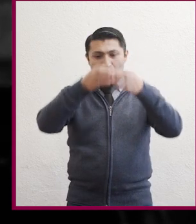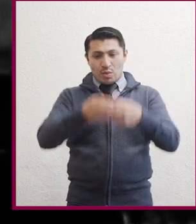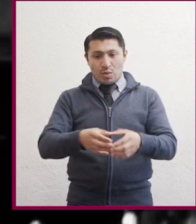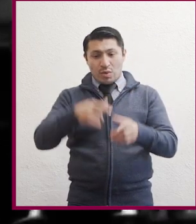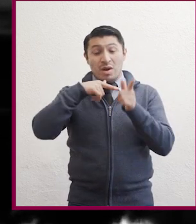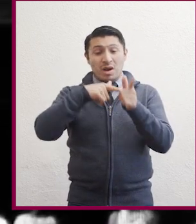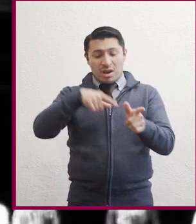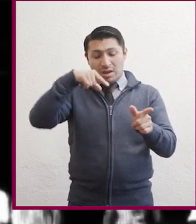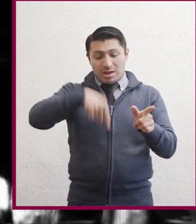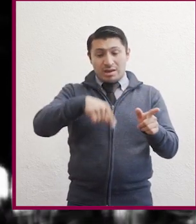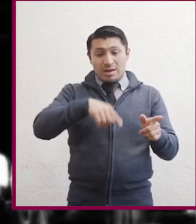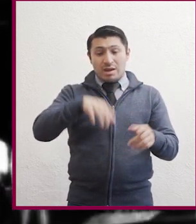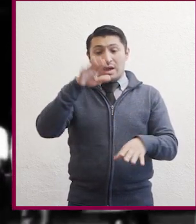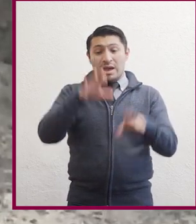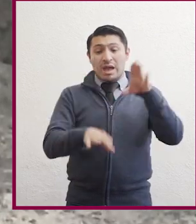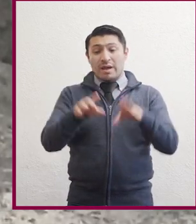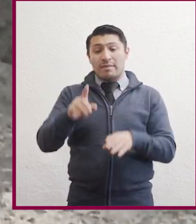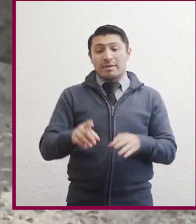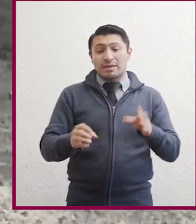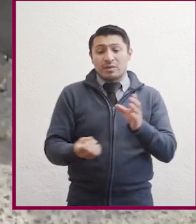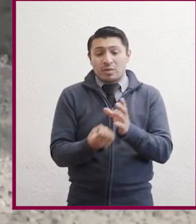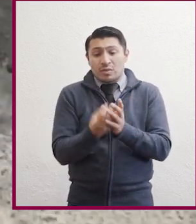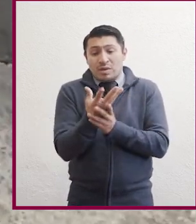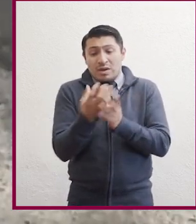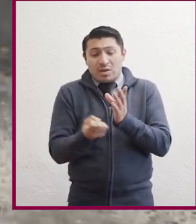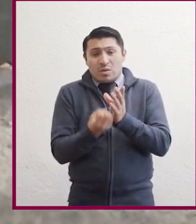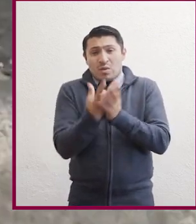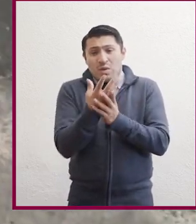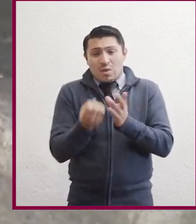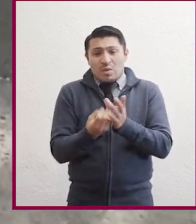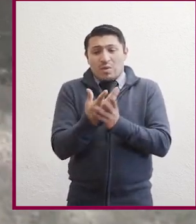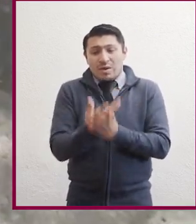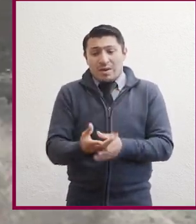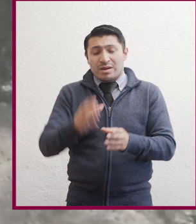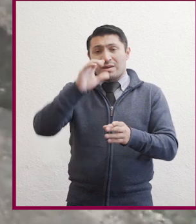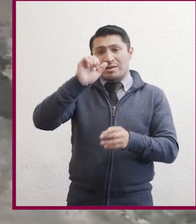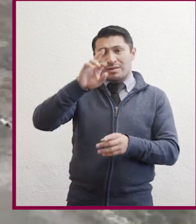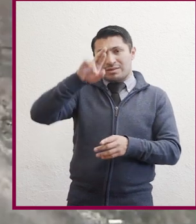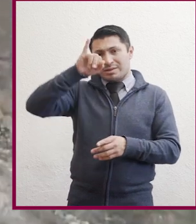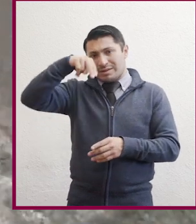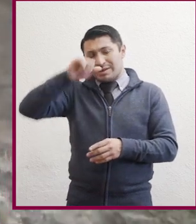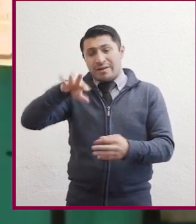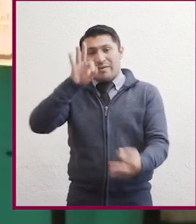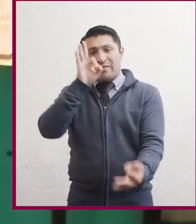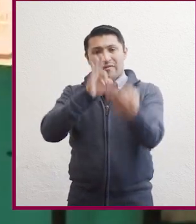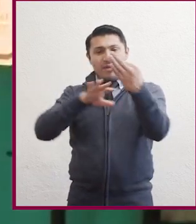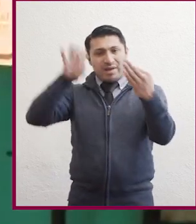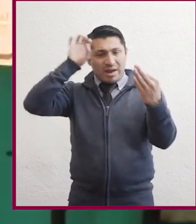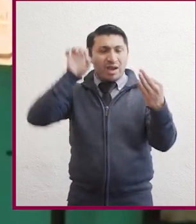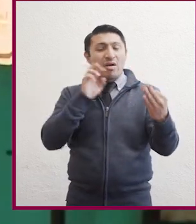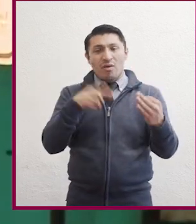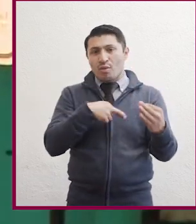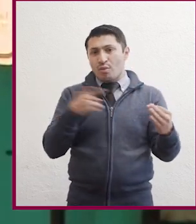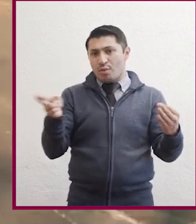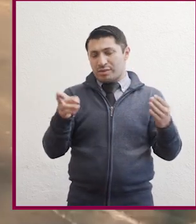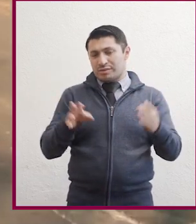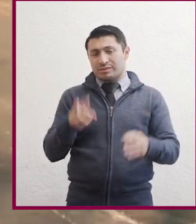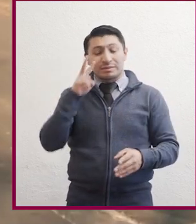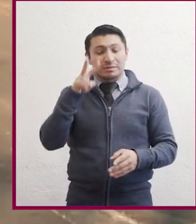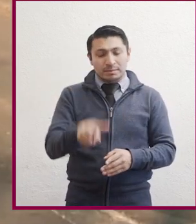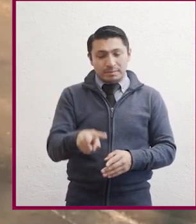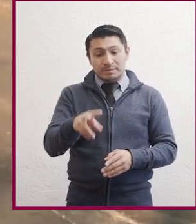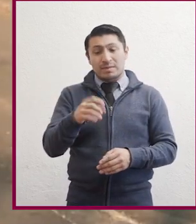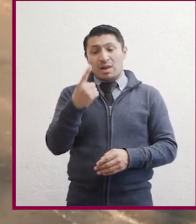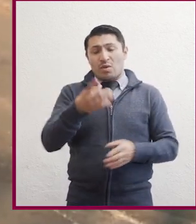Curiosamente, el tubo metálico sigue ahí y cada cierto tiempo vuelve a brotar en la banqueta de acerina frente al estacionamiento de